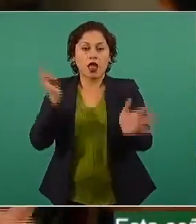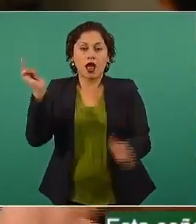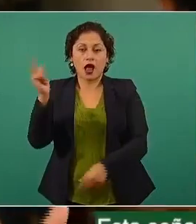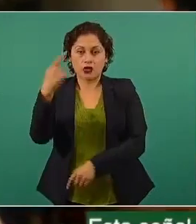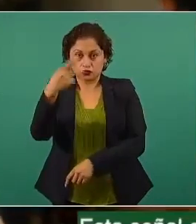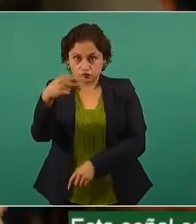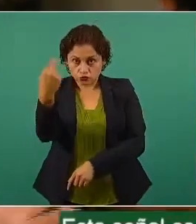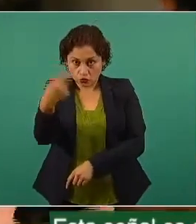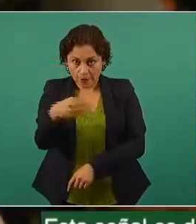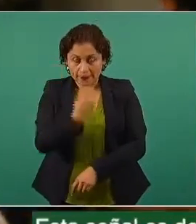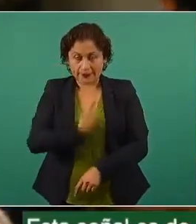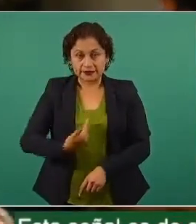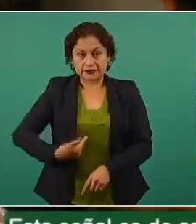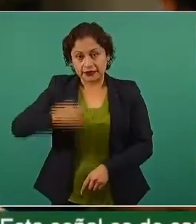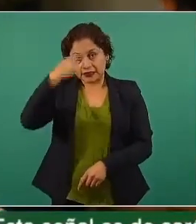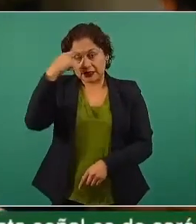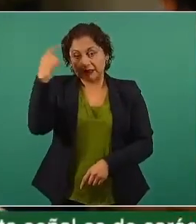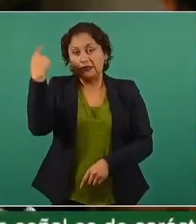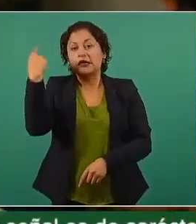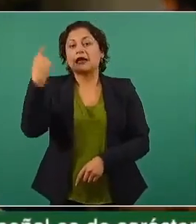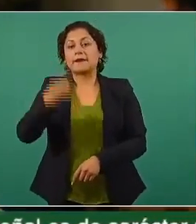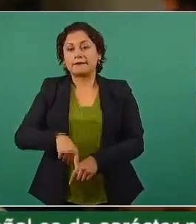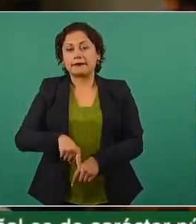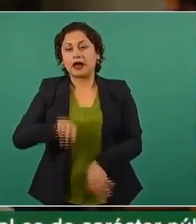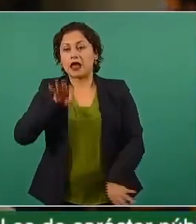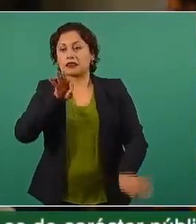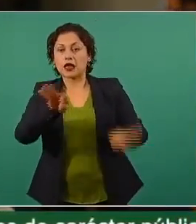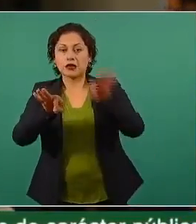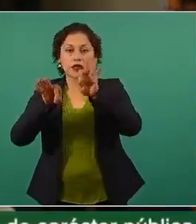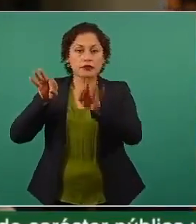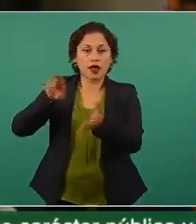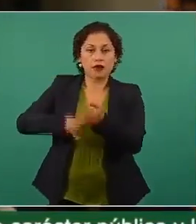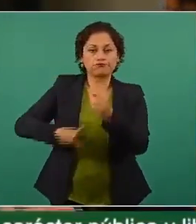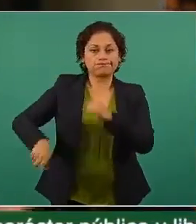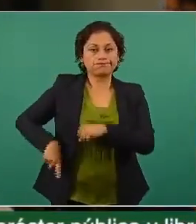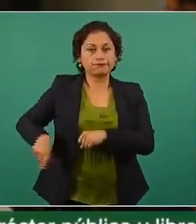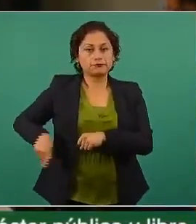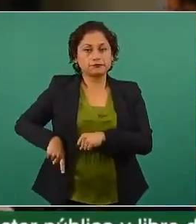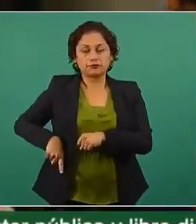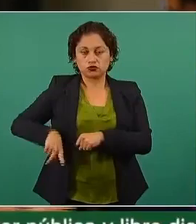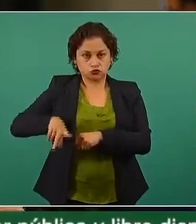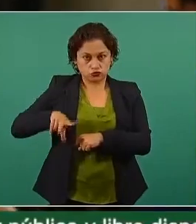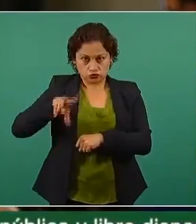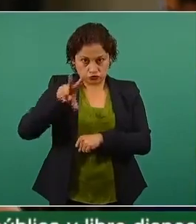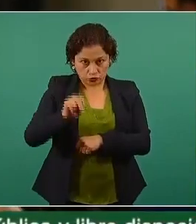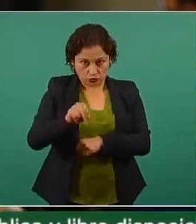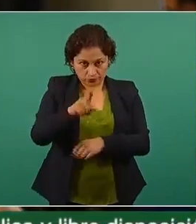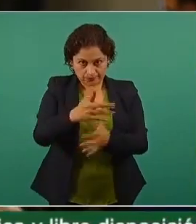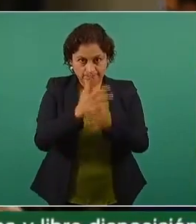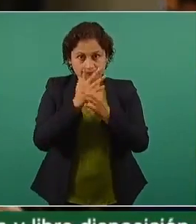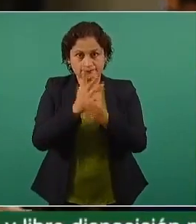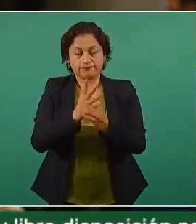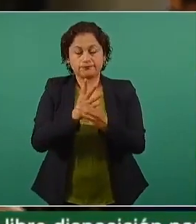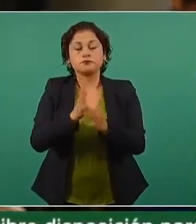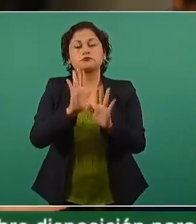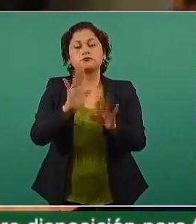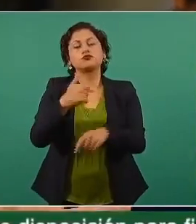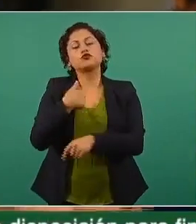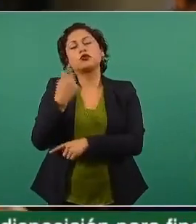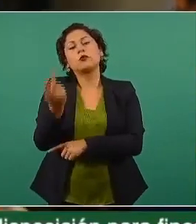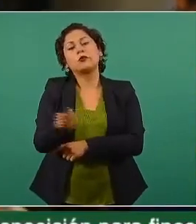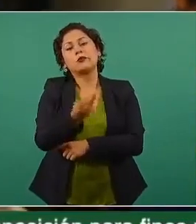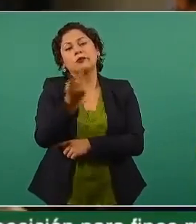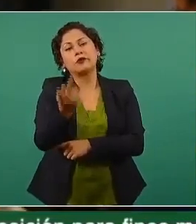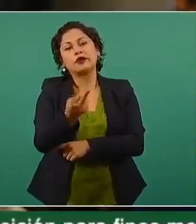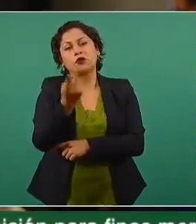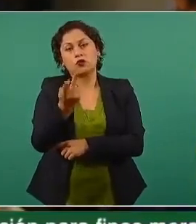para pues ejercer algunas presiones en el gobierno. Existe lo semejante en este